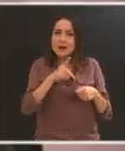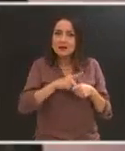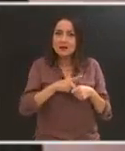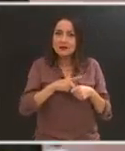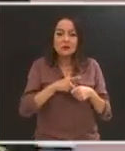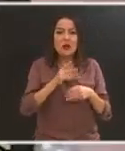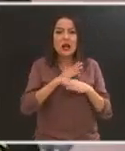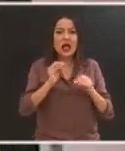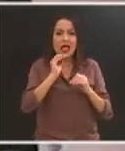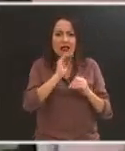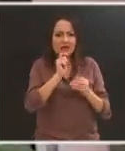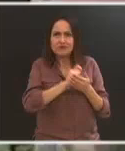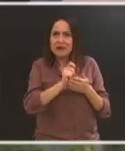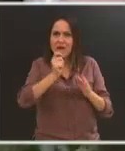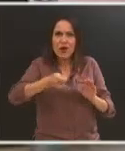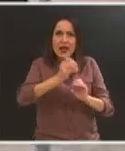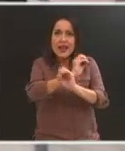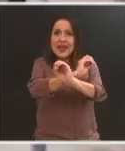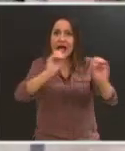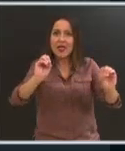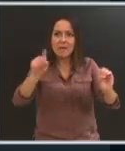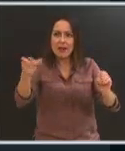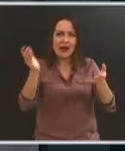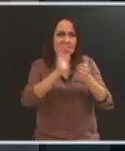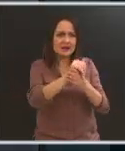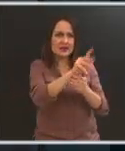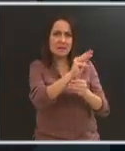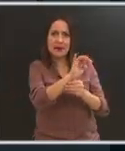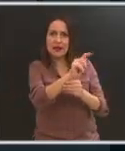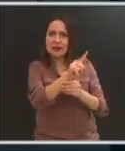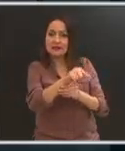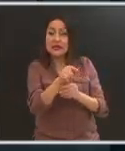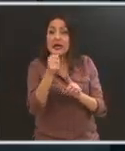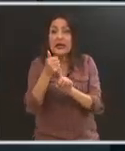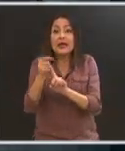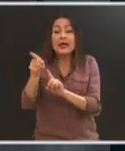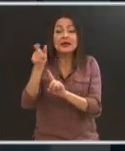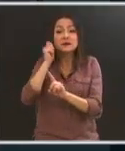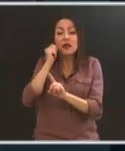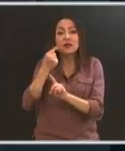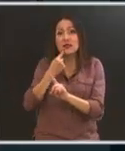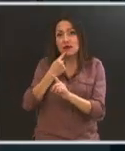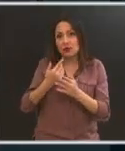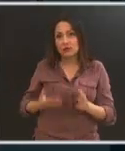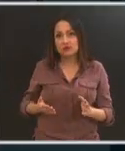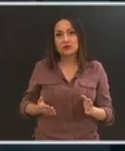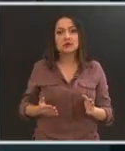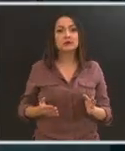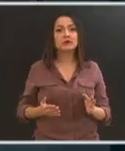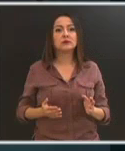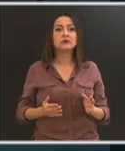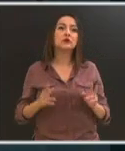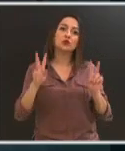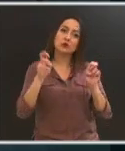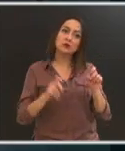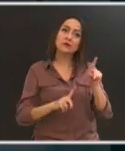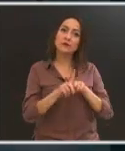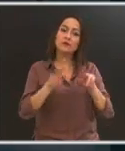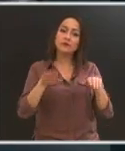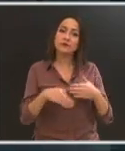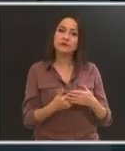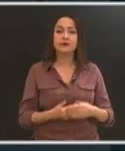acto civil notarial para casarse con Meléndez. Básicamente lo que ella dijo, que apareció